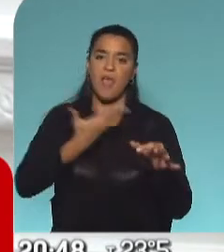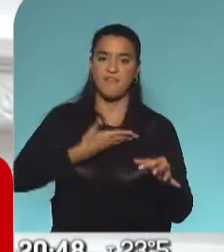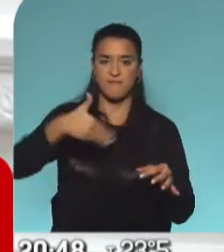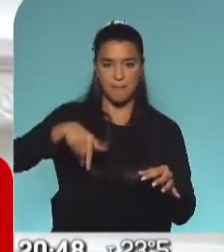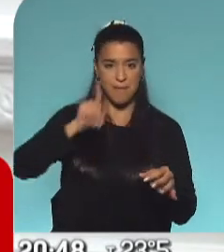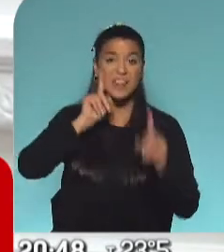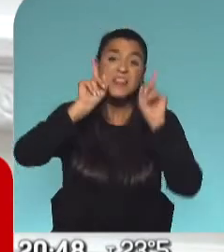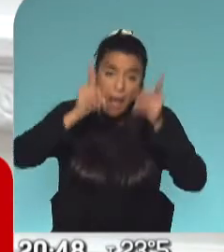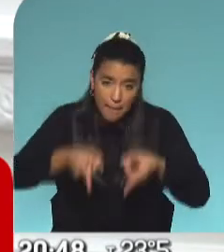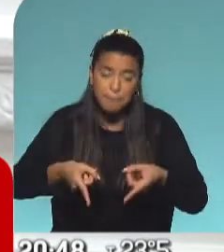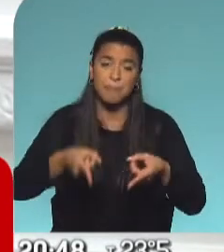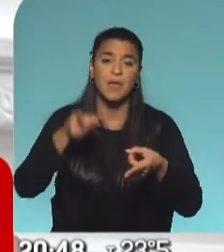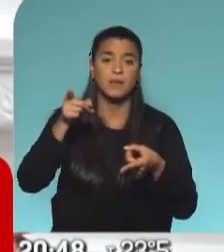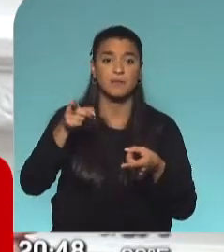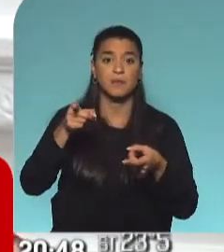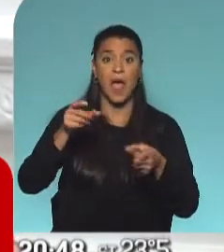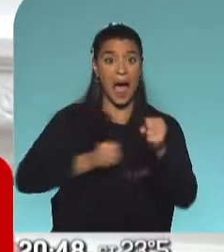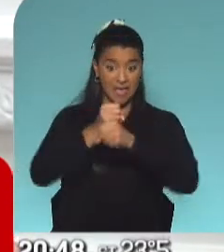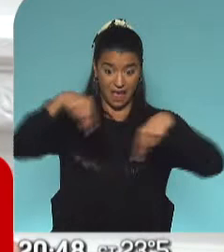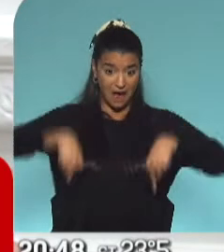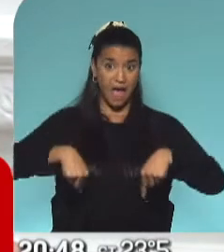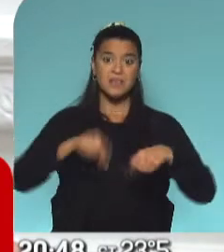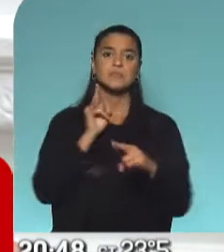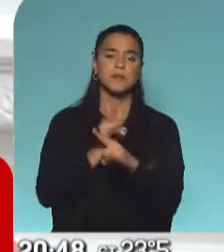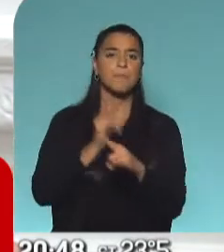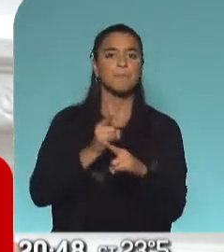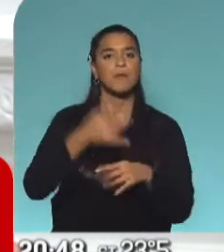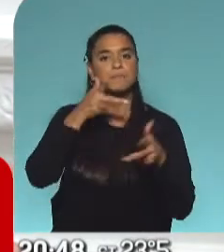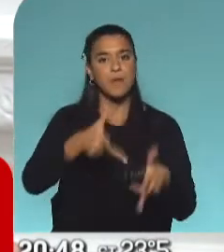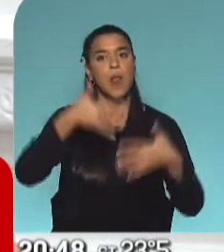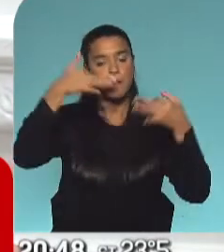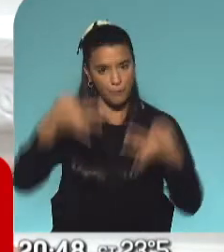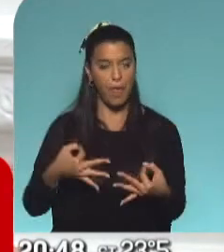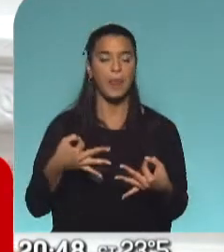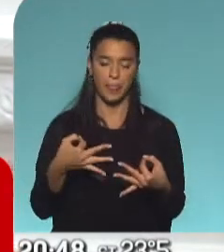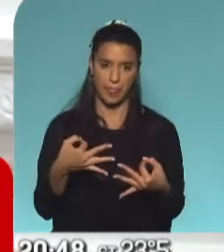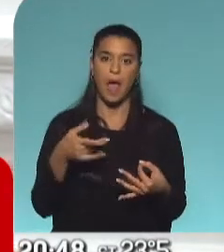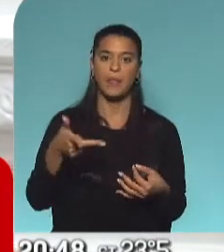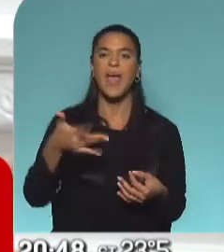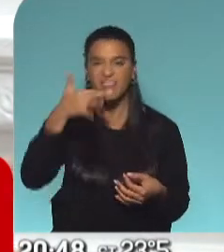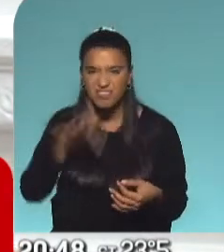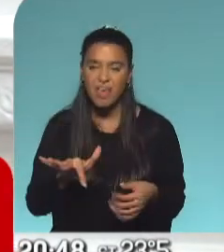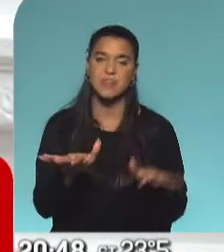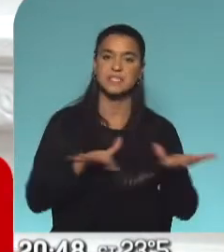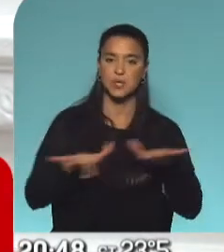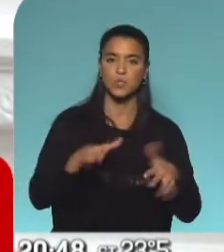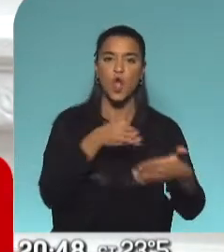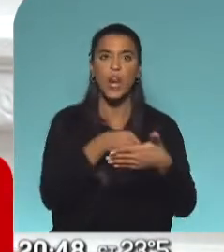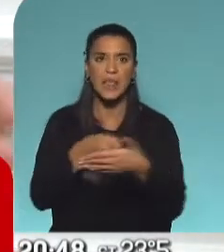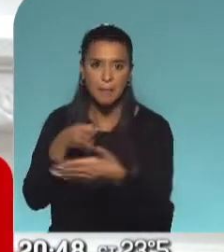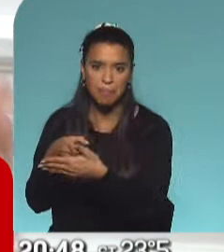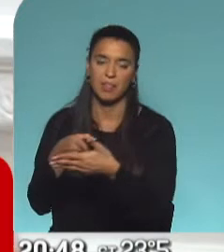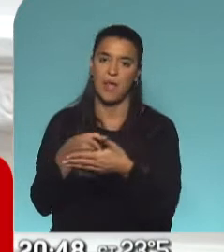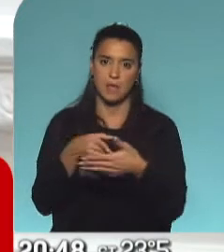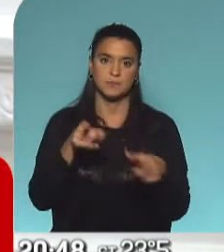que también ellos hasta acá fueron siempre muy honestos de entender cuál era la situación y los límites y el